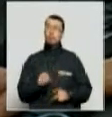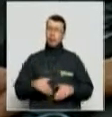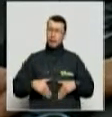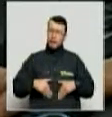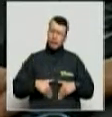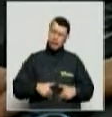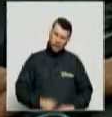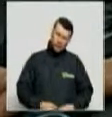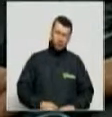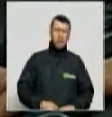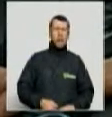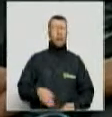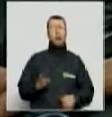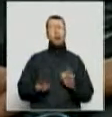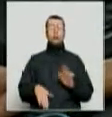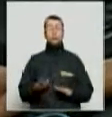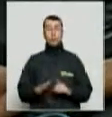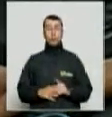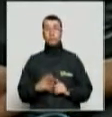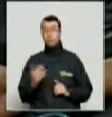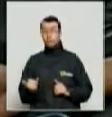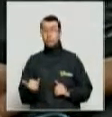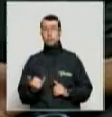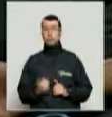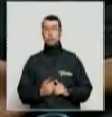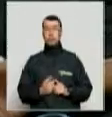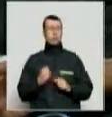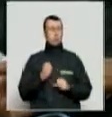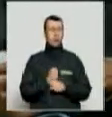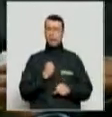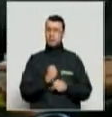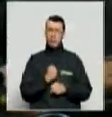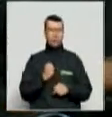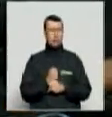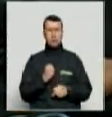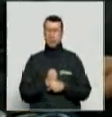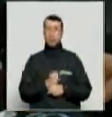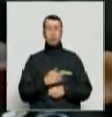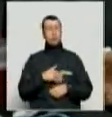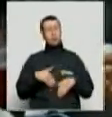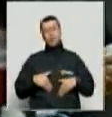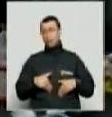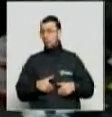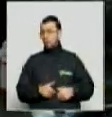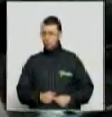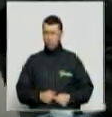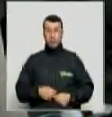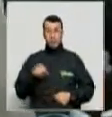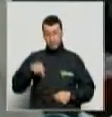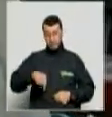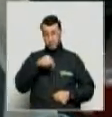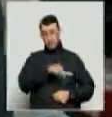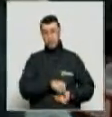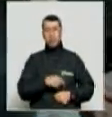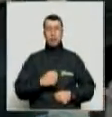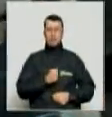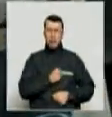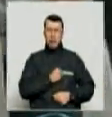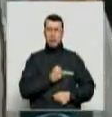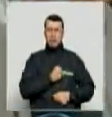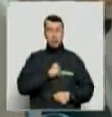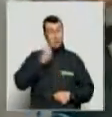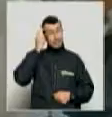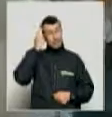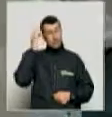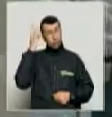cansancio, sobre todo cuando estamos de largas periodos de trabajo y sentimos dolores a nivel de miembros inferiores, palpitaciones torácicas y dolores de